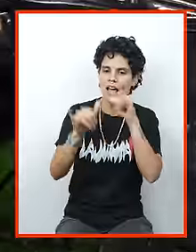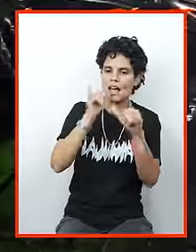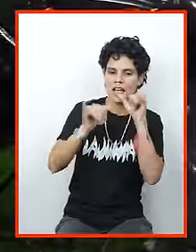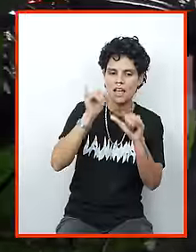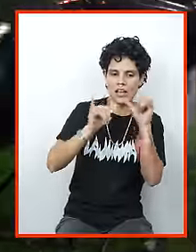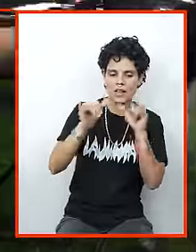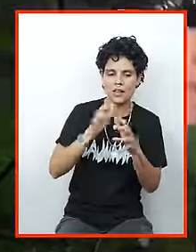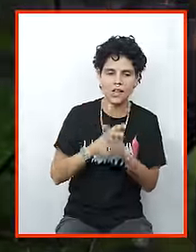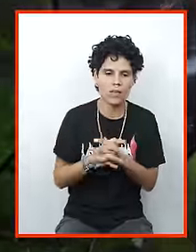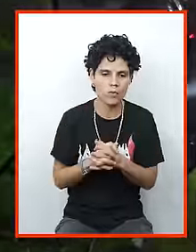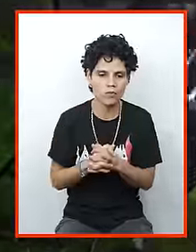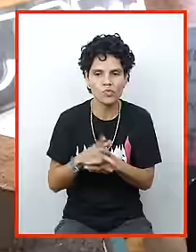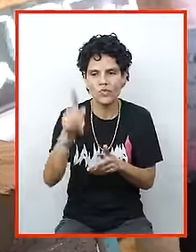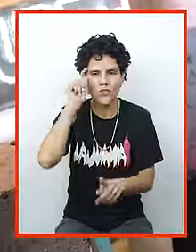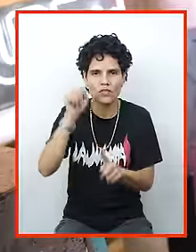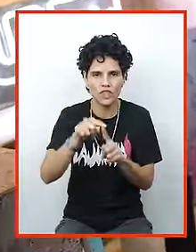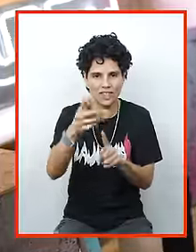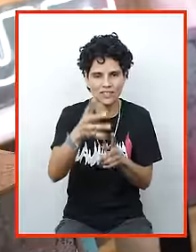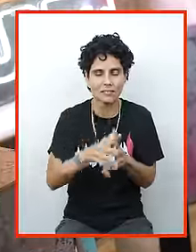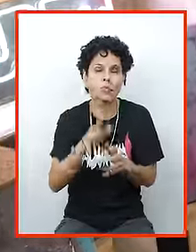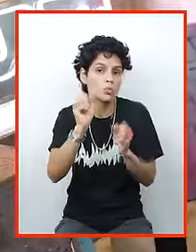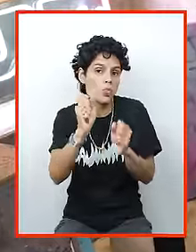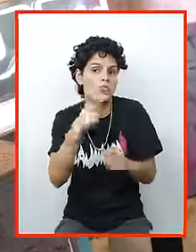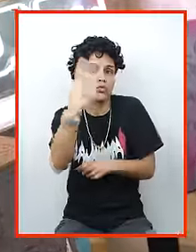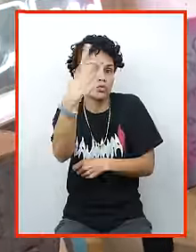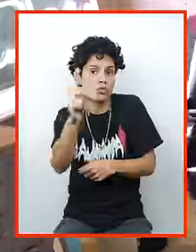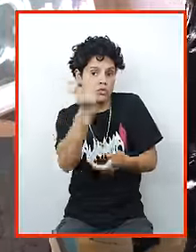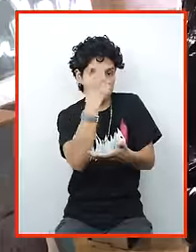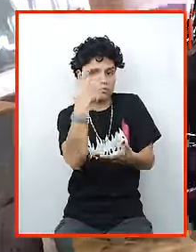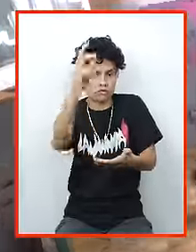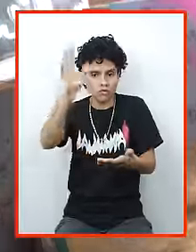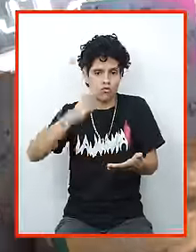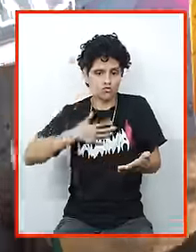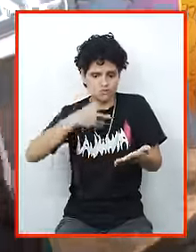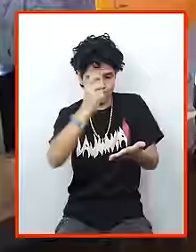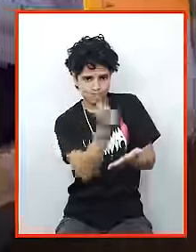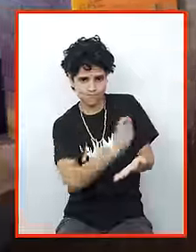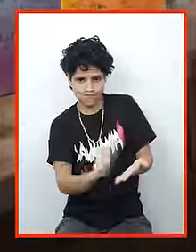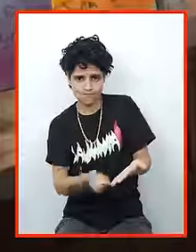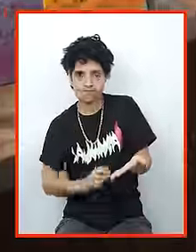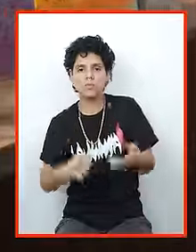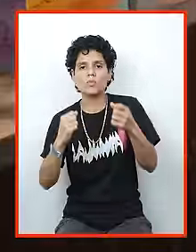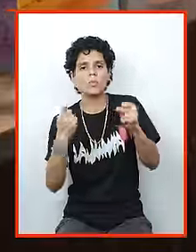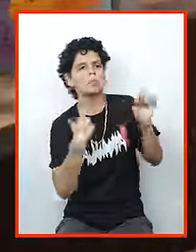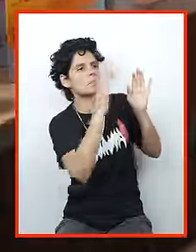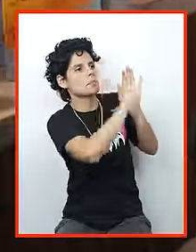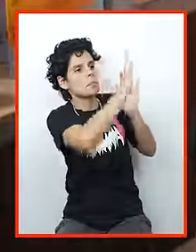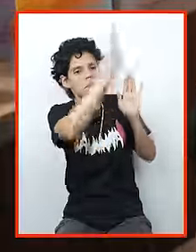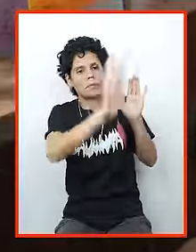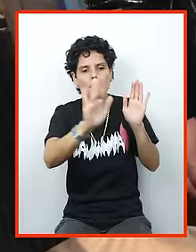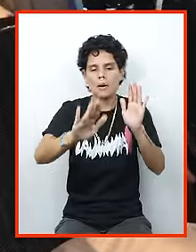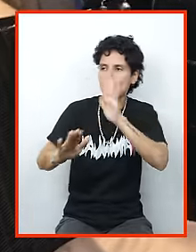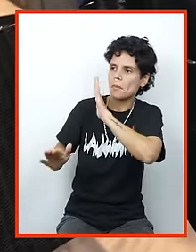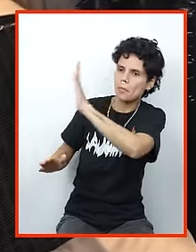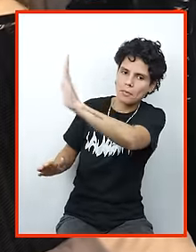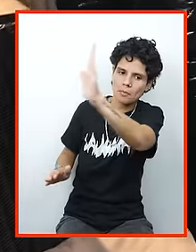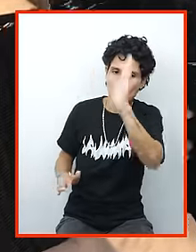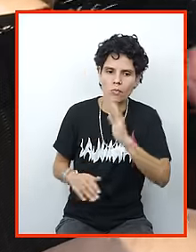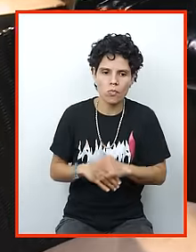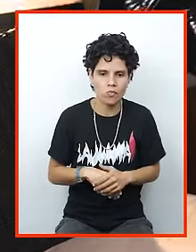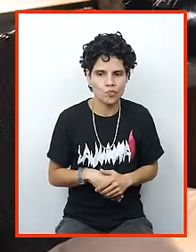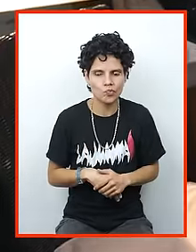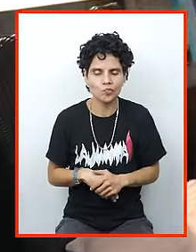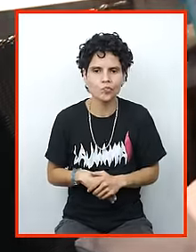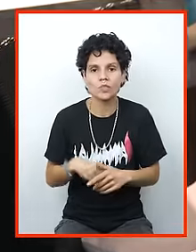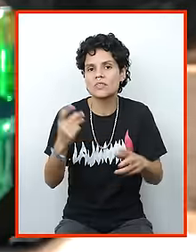a tomar y... Bueno. Para que tú hagas tu propio y lo vamos a tener en nuestra sala de arte. Pronto sala de